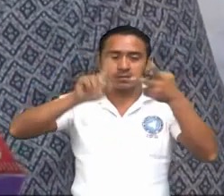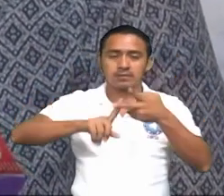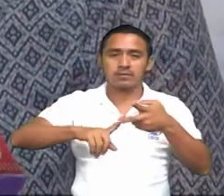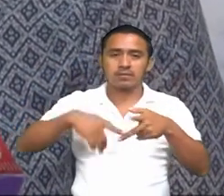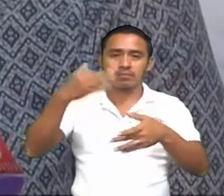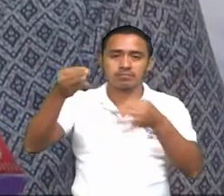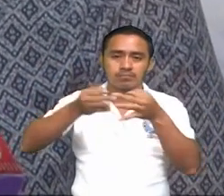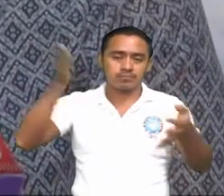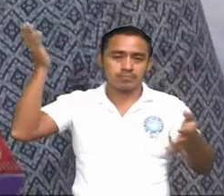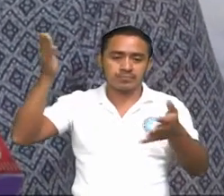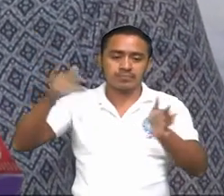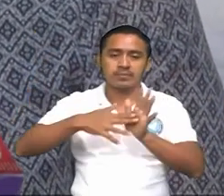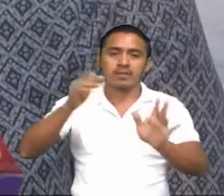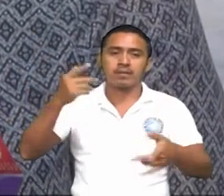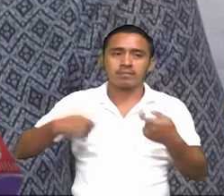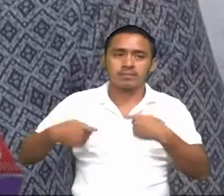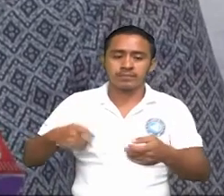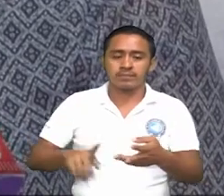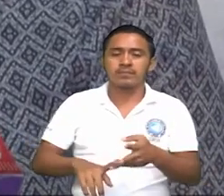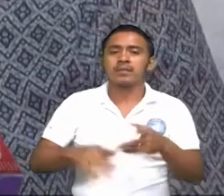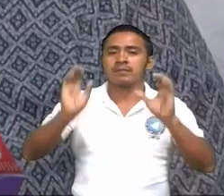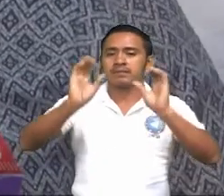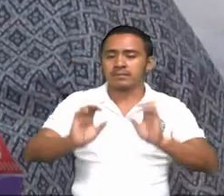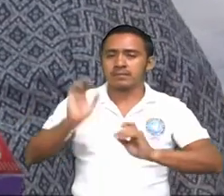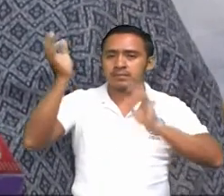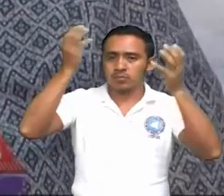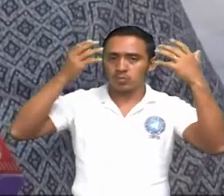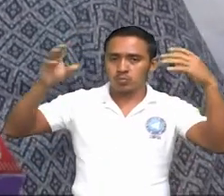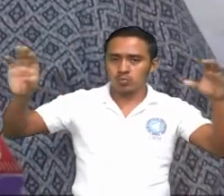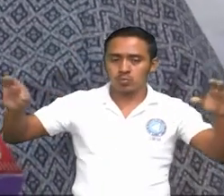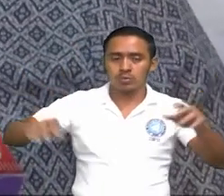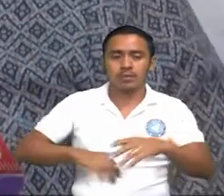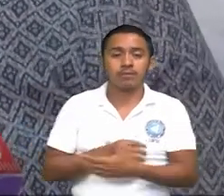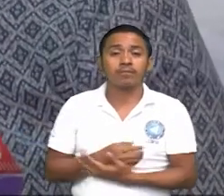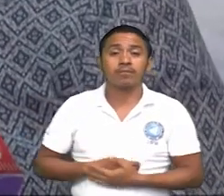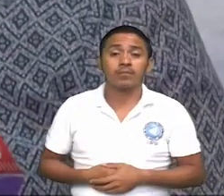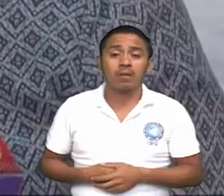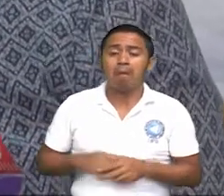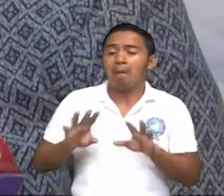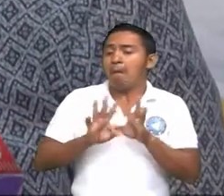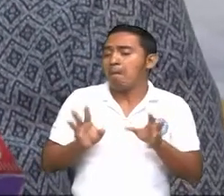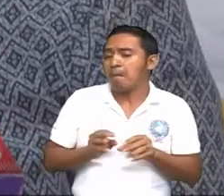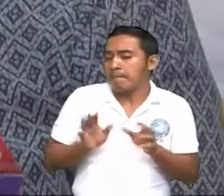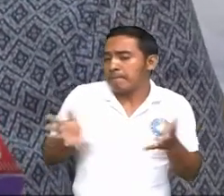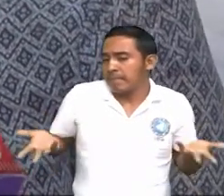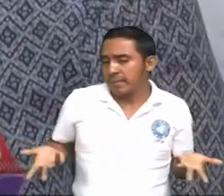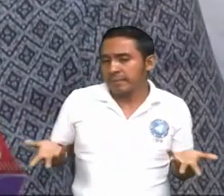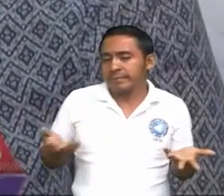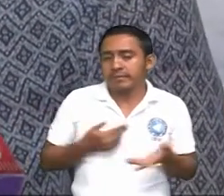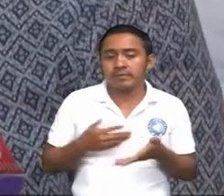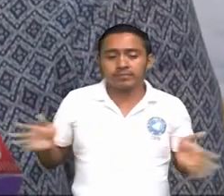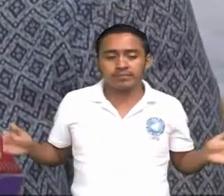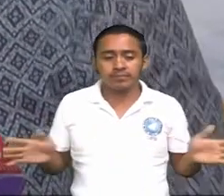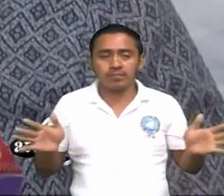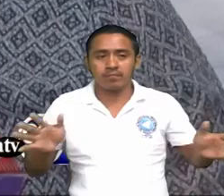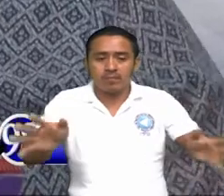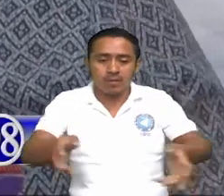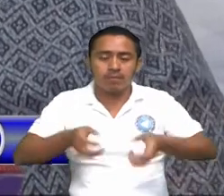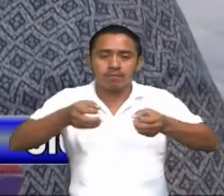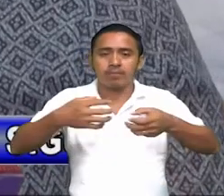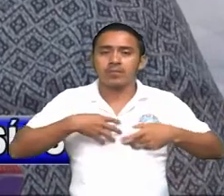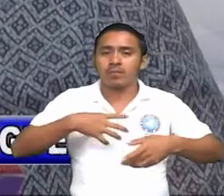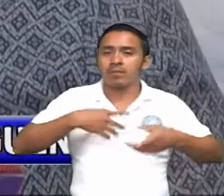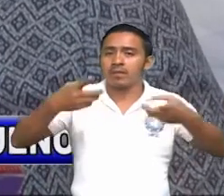exposiciones, degustaciones, tardeadas culturales. Todo esto fue con el objetivo de promover y rescatar nuestra